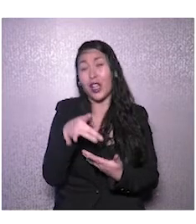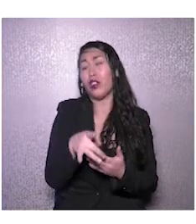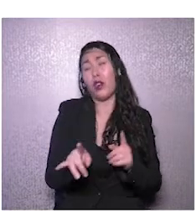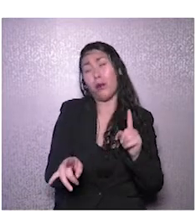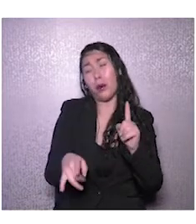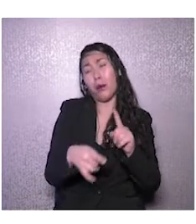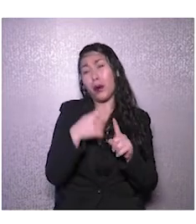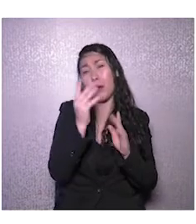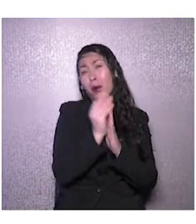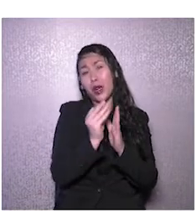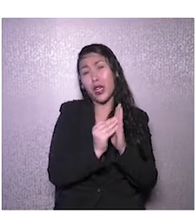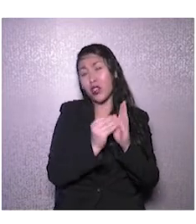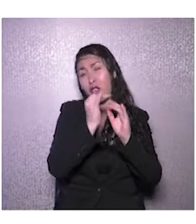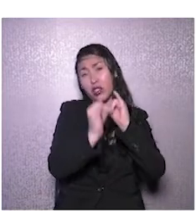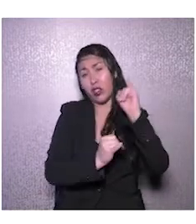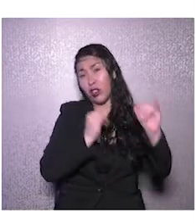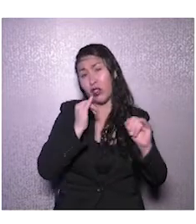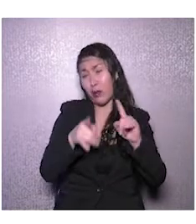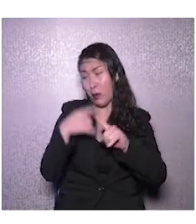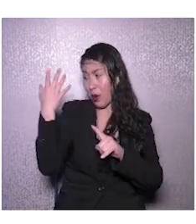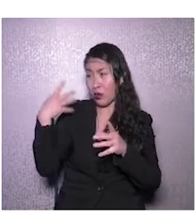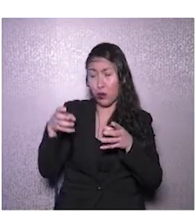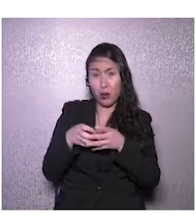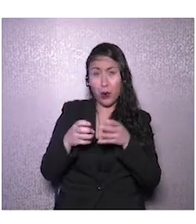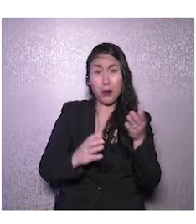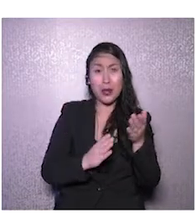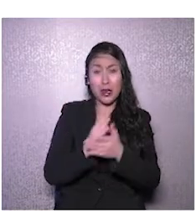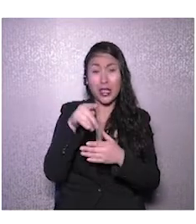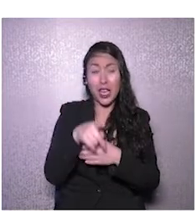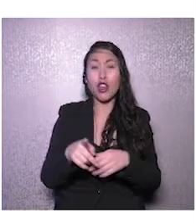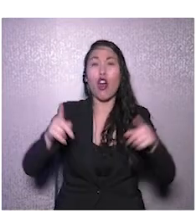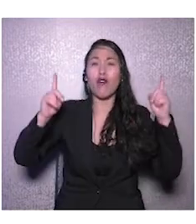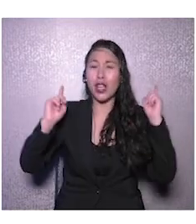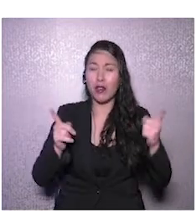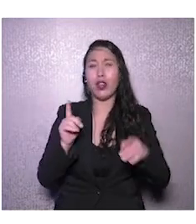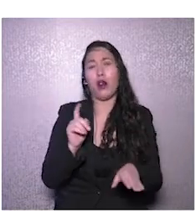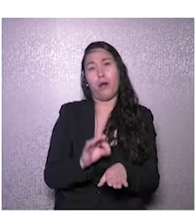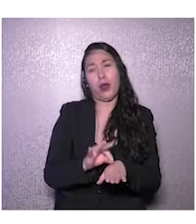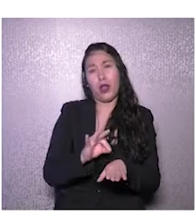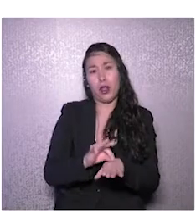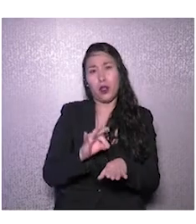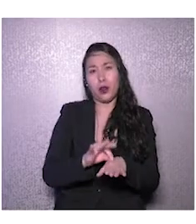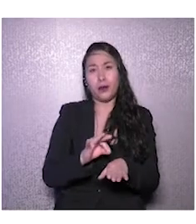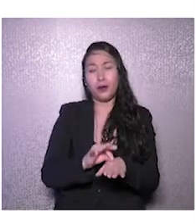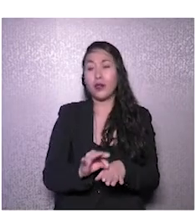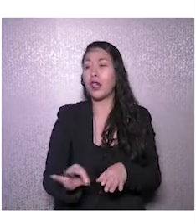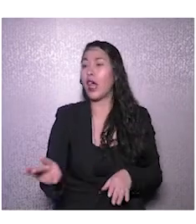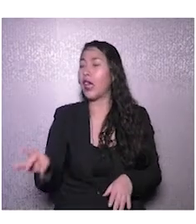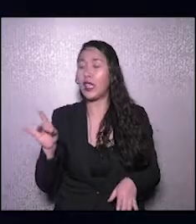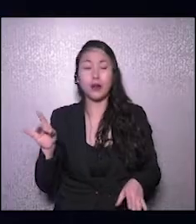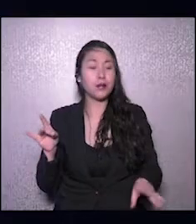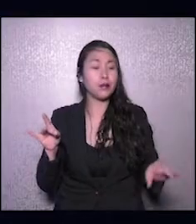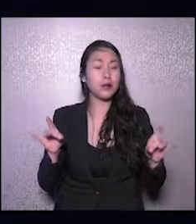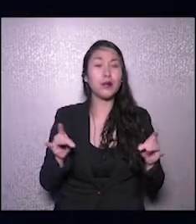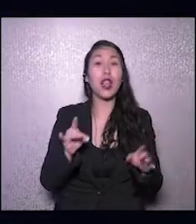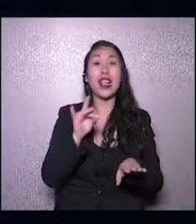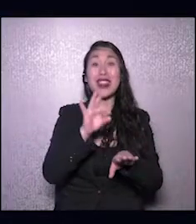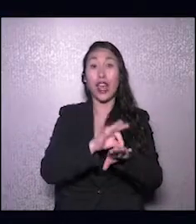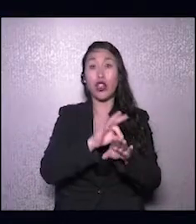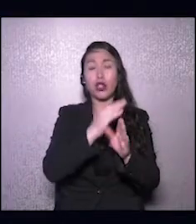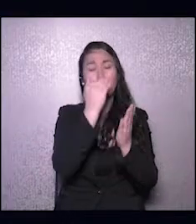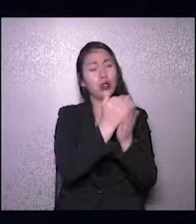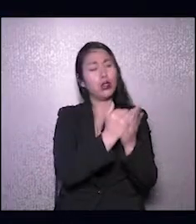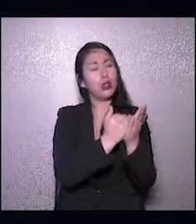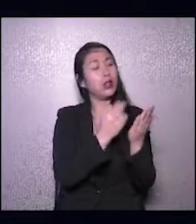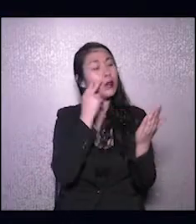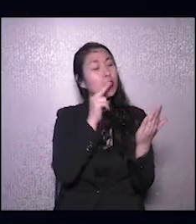registros médicos electrónicos de primera generación, en los que obligaban a los médicos a elegir diagnósticos de una lista y una